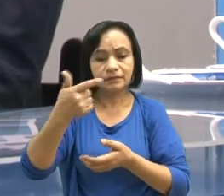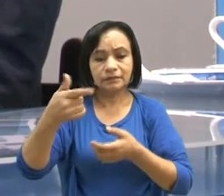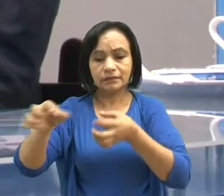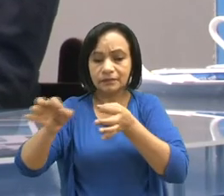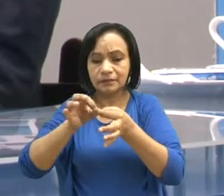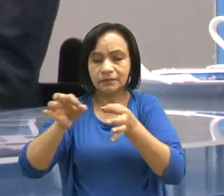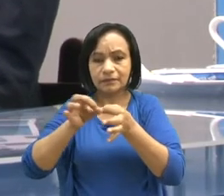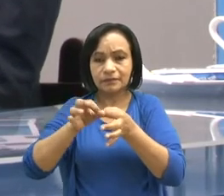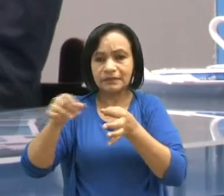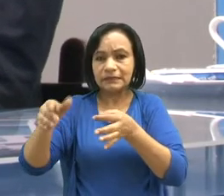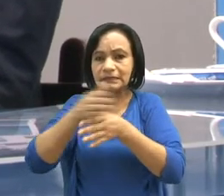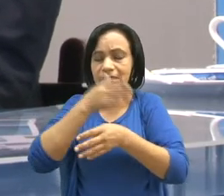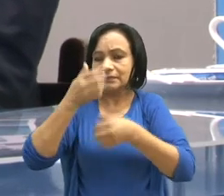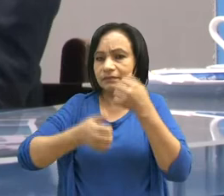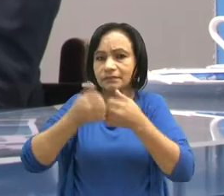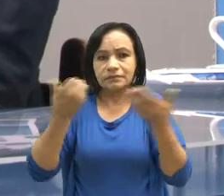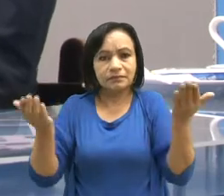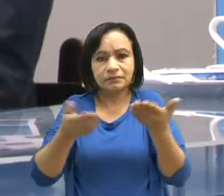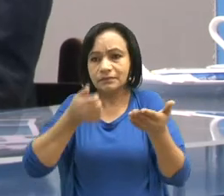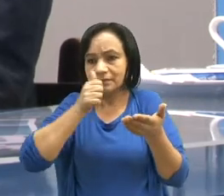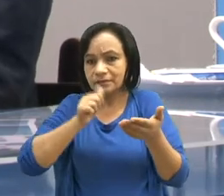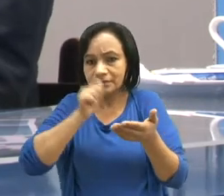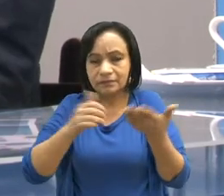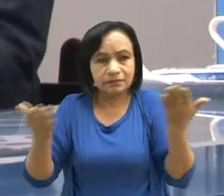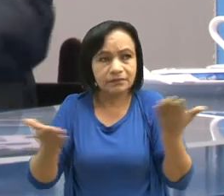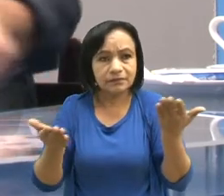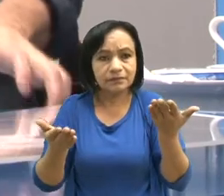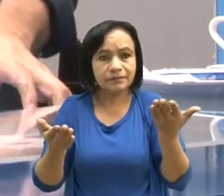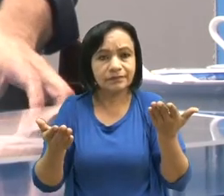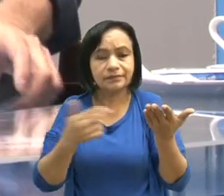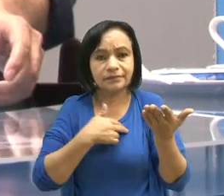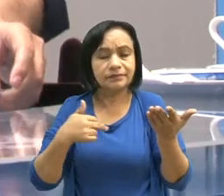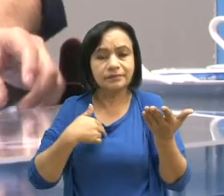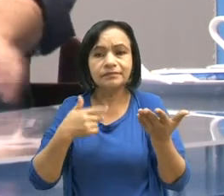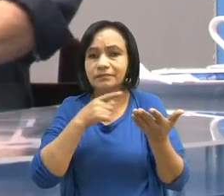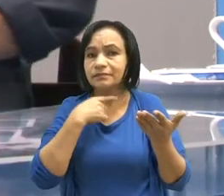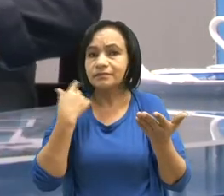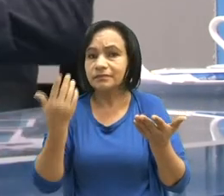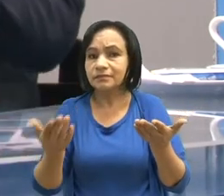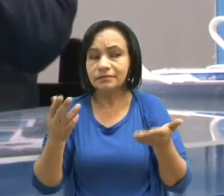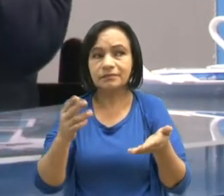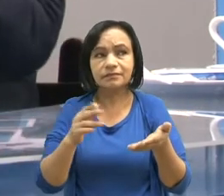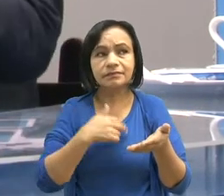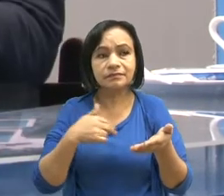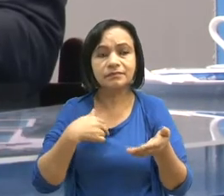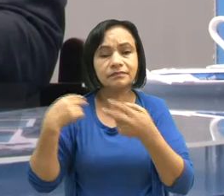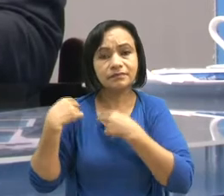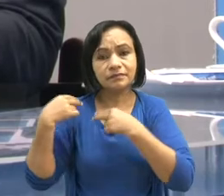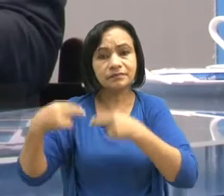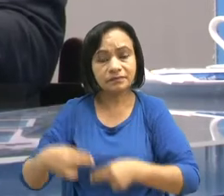lago, teníamos problemas serios de agua potable, ¿no? Okay. Entonces, esa es la parte humana,